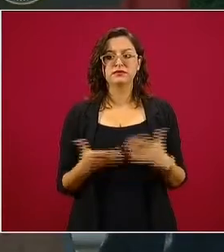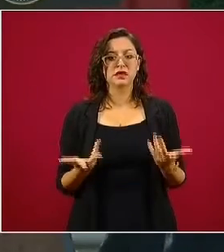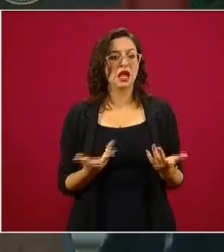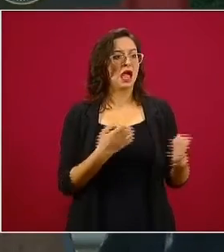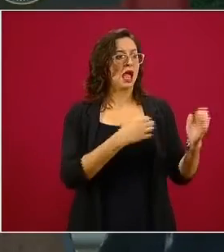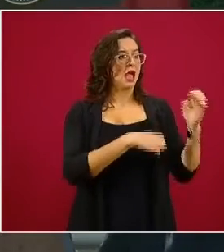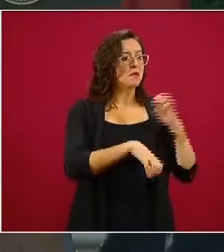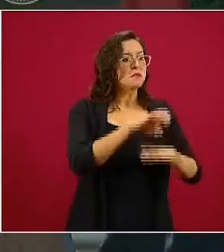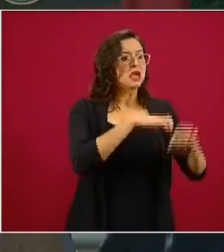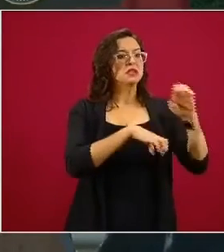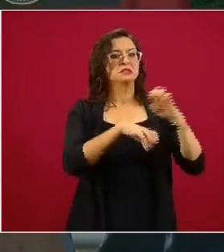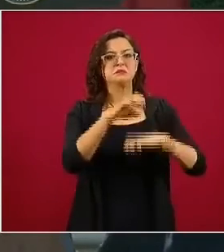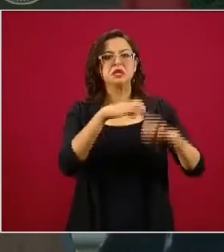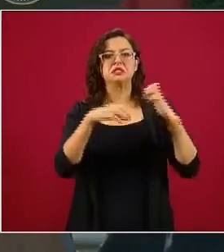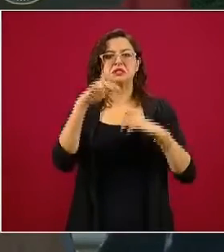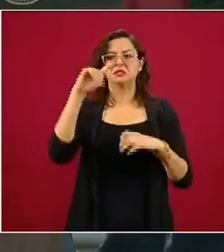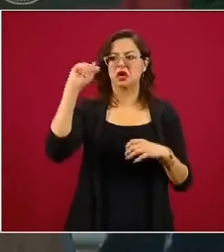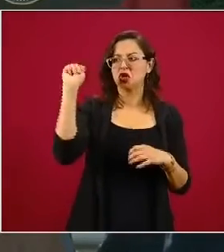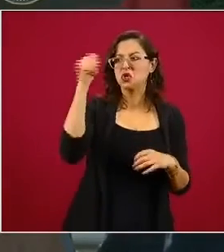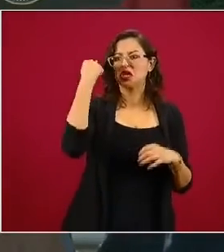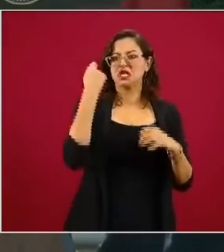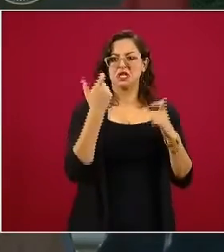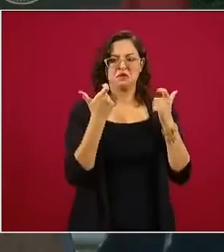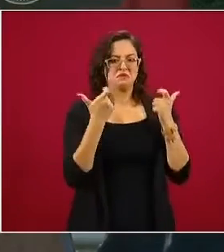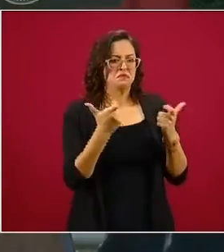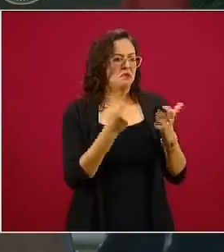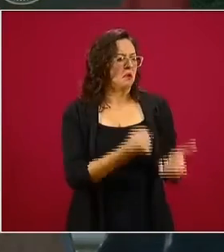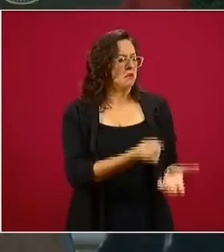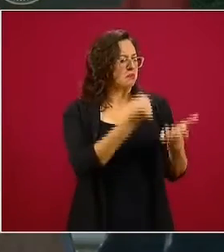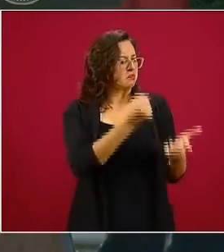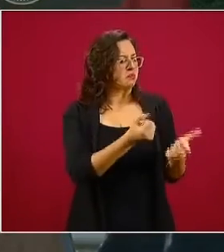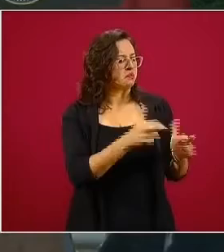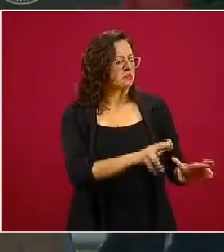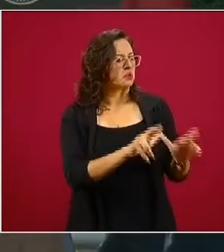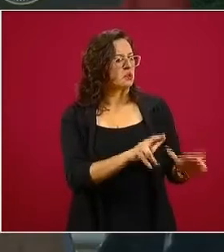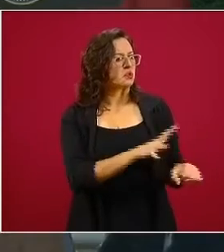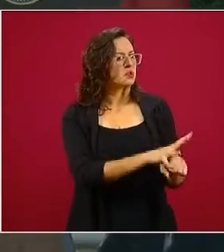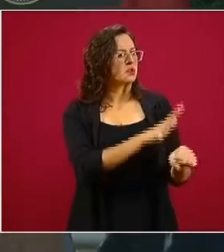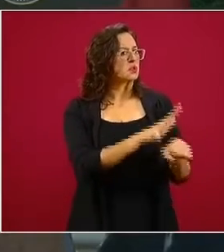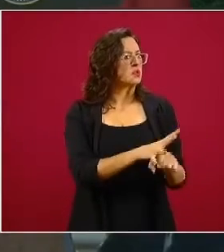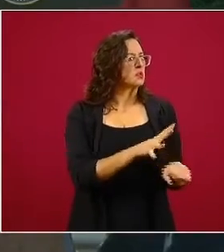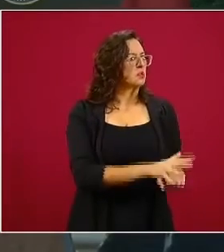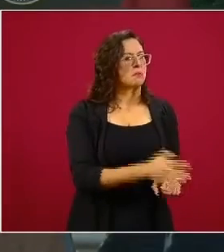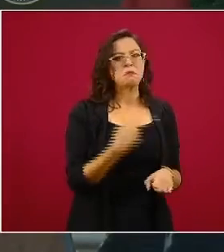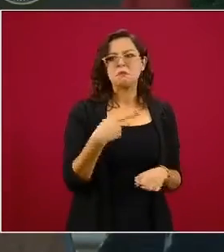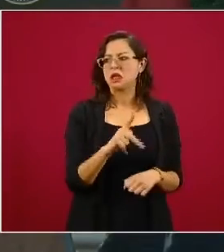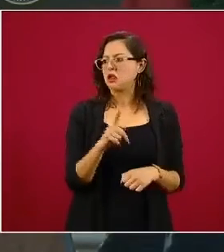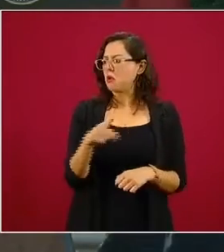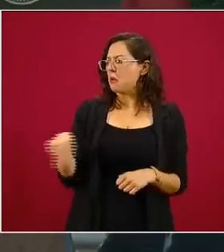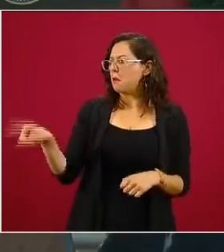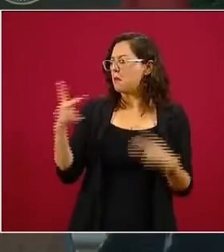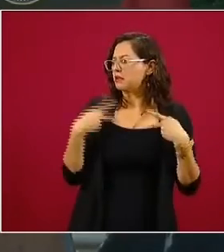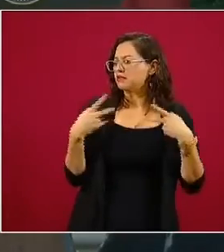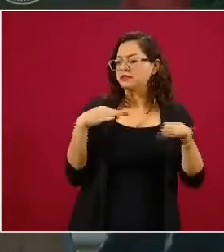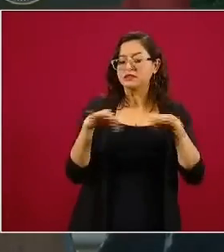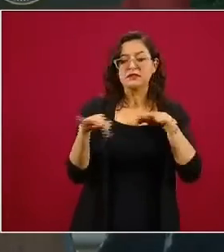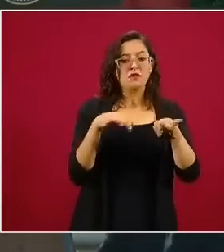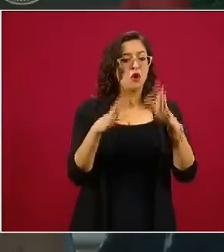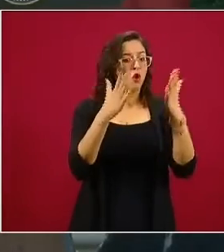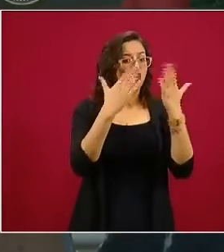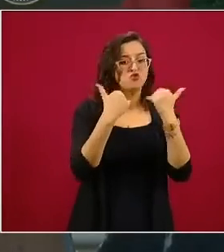tener capital y tecnología si no se cuenta con buenos obreros que se